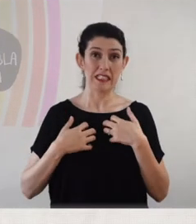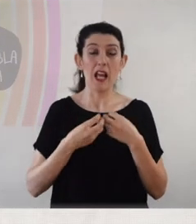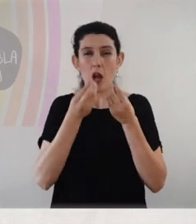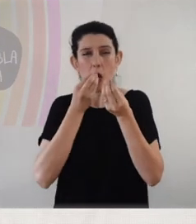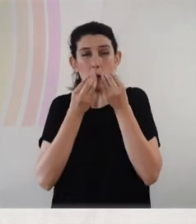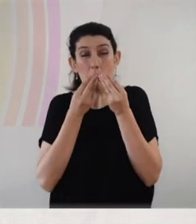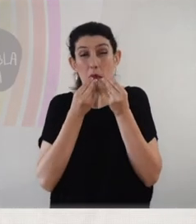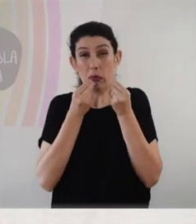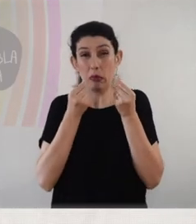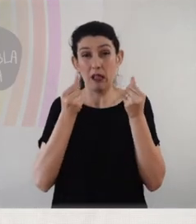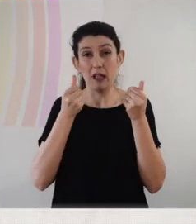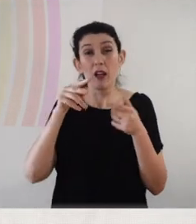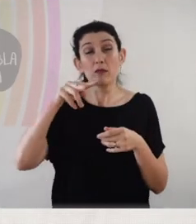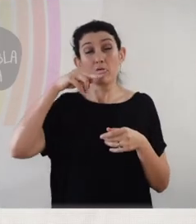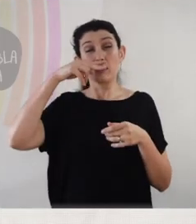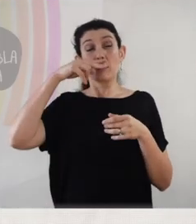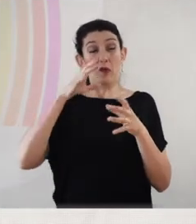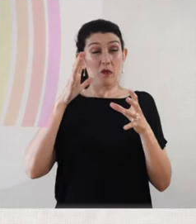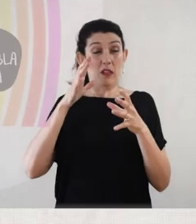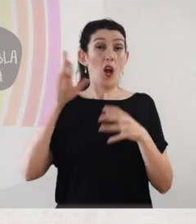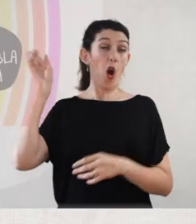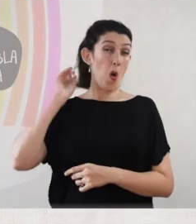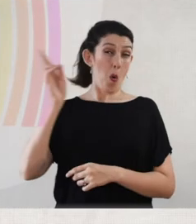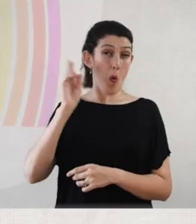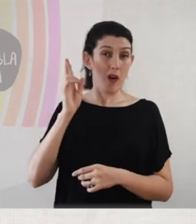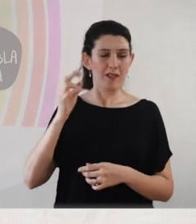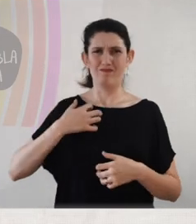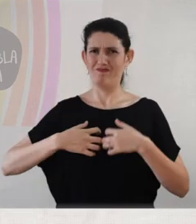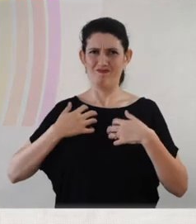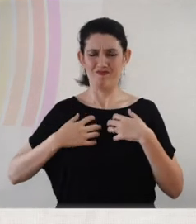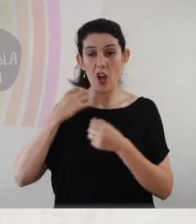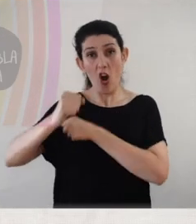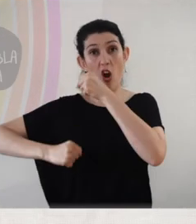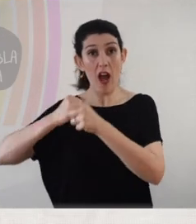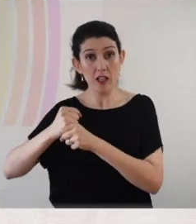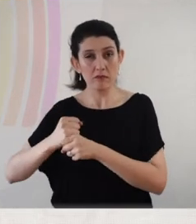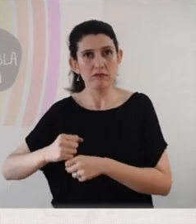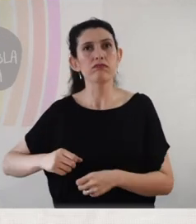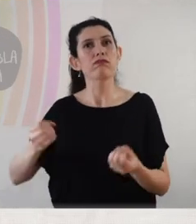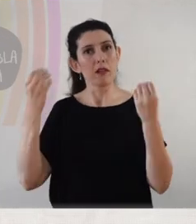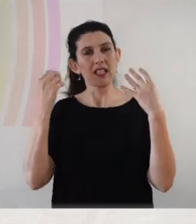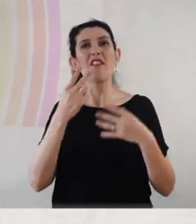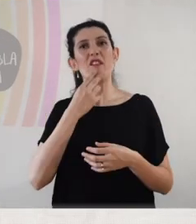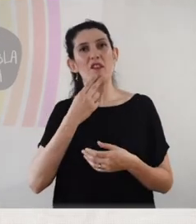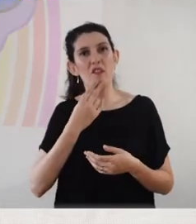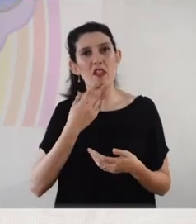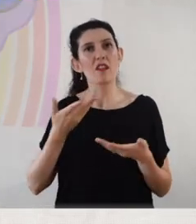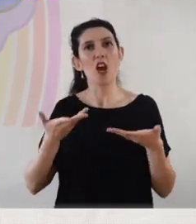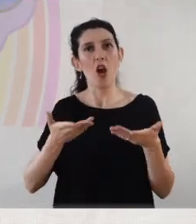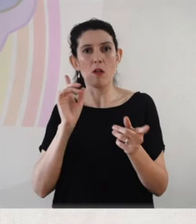años van aprendiendo a vivir y manejar estas experiencias que a ellos les parecen muy intensas, pero incluso como adultos puede ser un